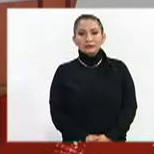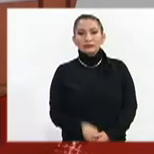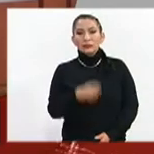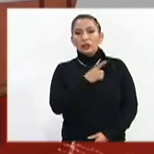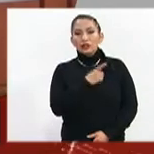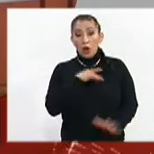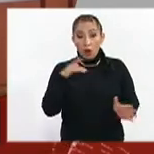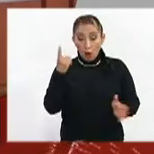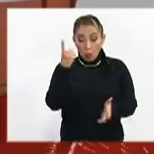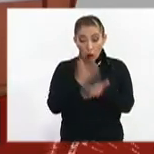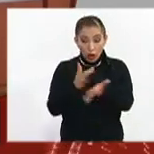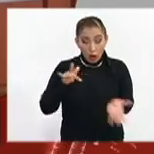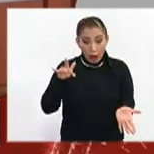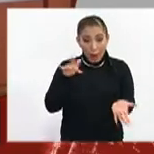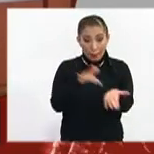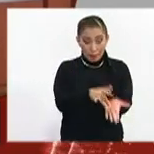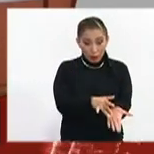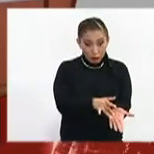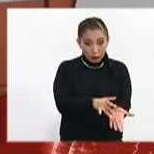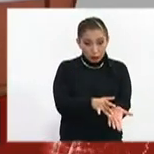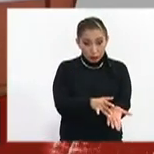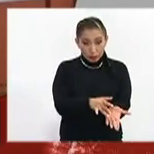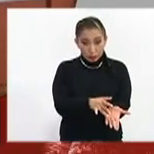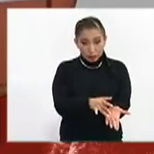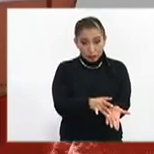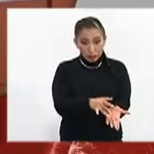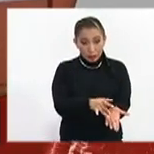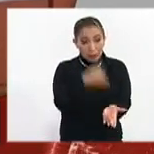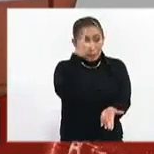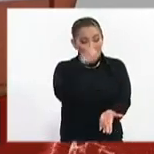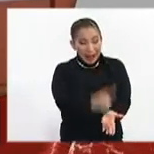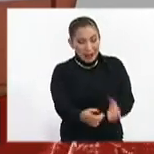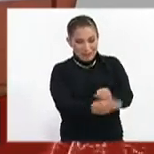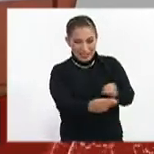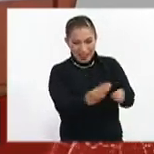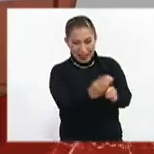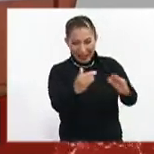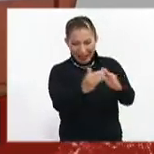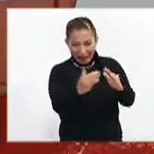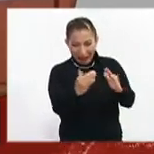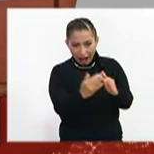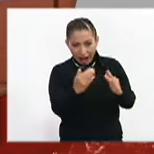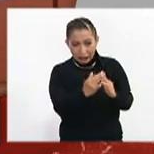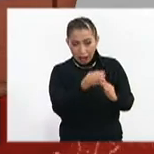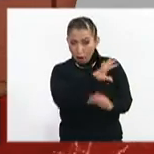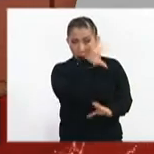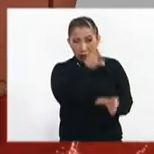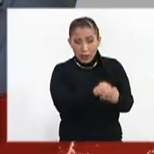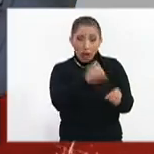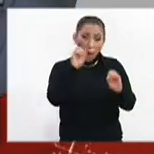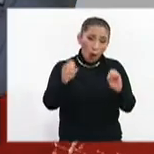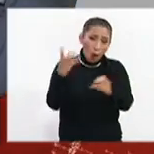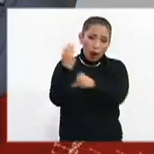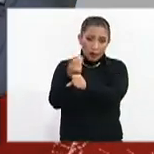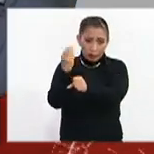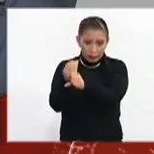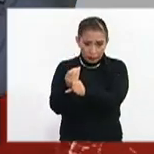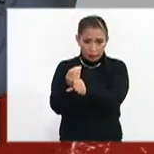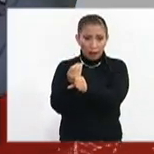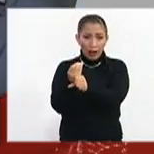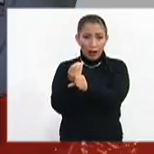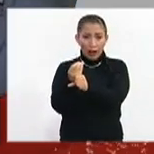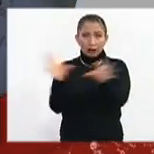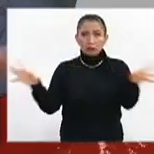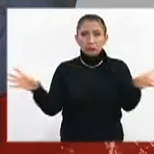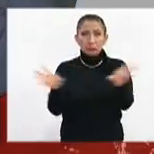Solo en apoyo a recursos para la vivienda, sea para reconstrucción total o parcial,